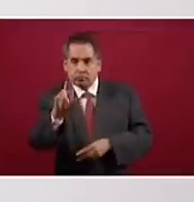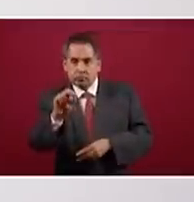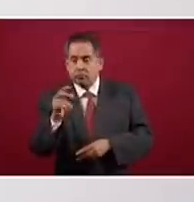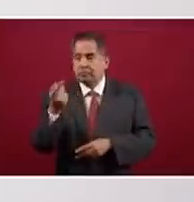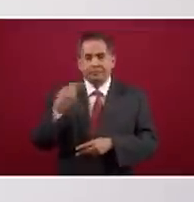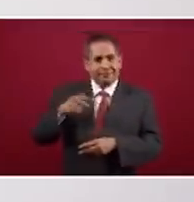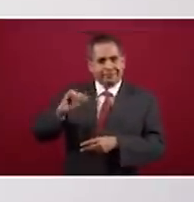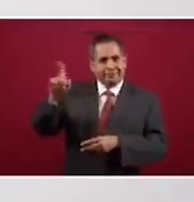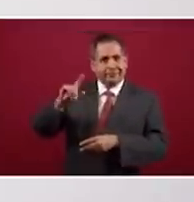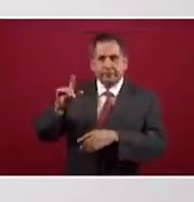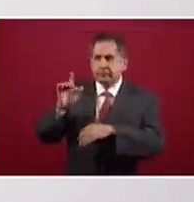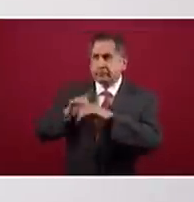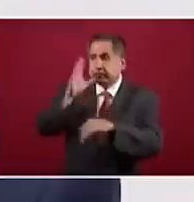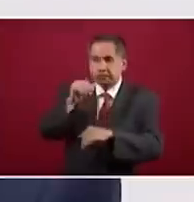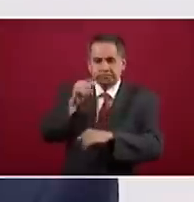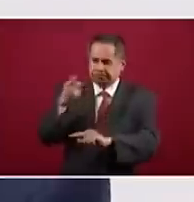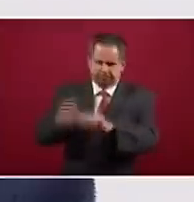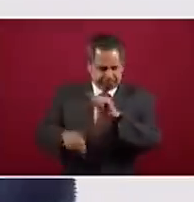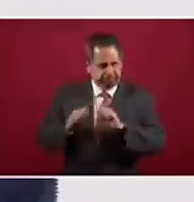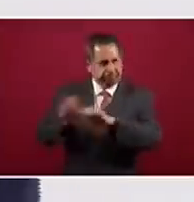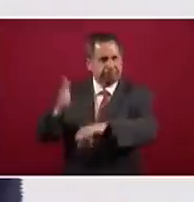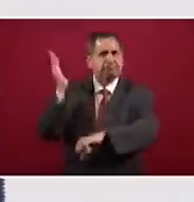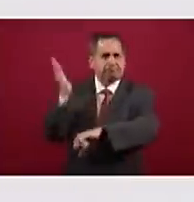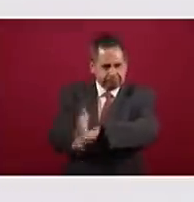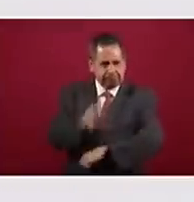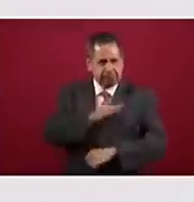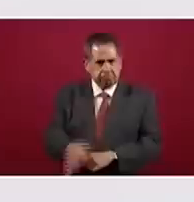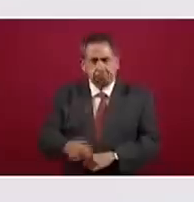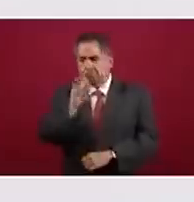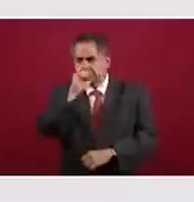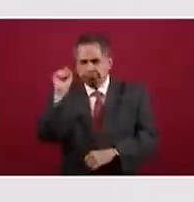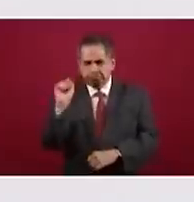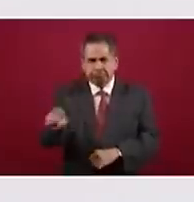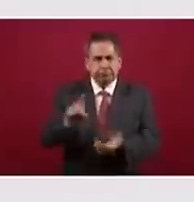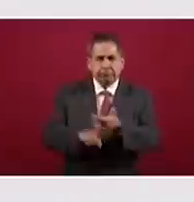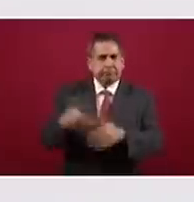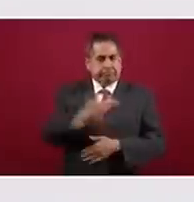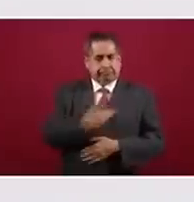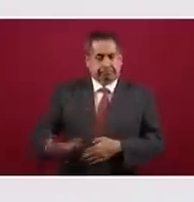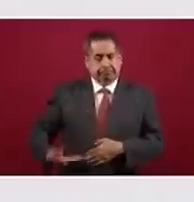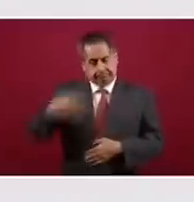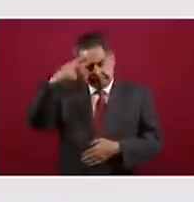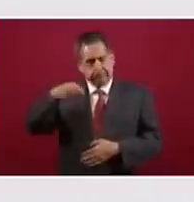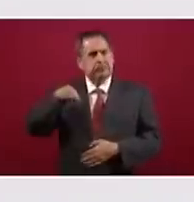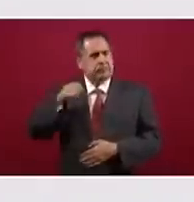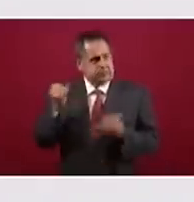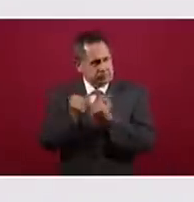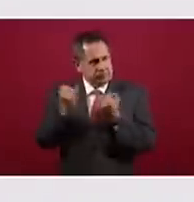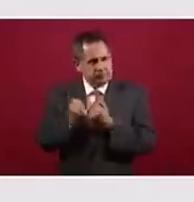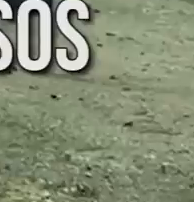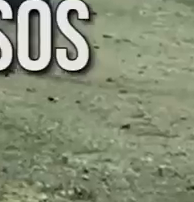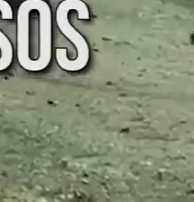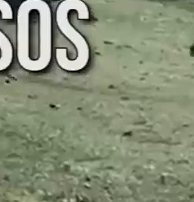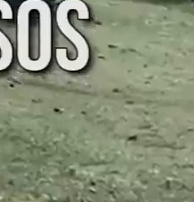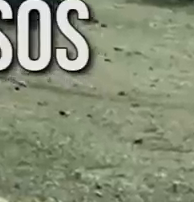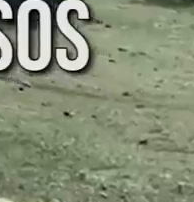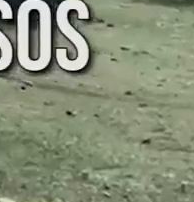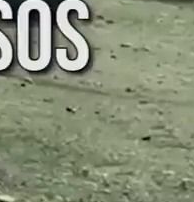servidores públicos, empezando por el fuero al presidente de la República.